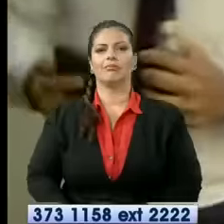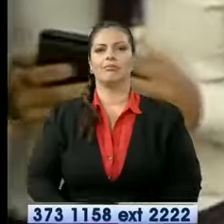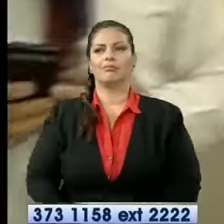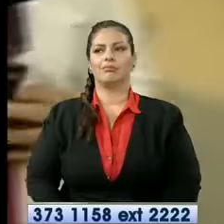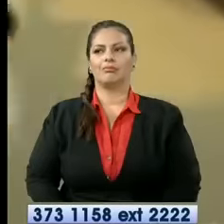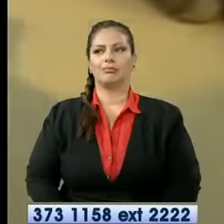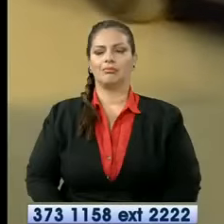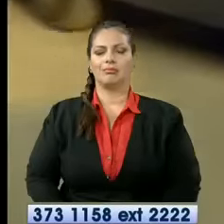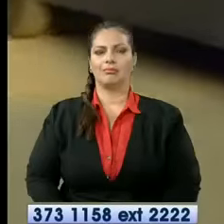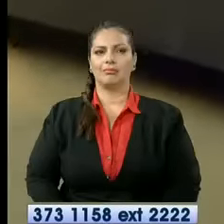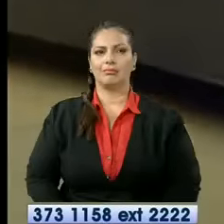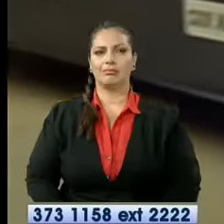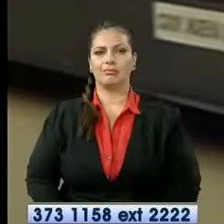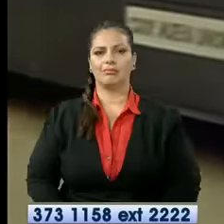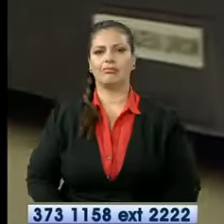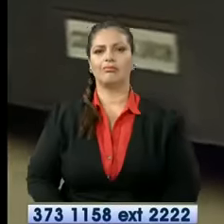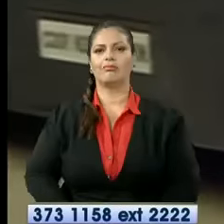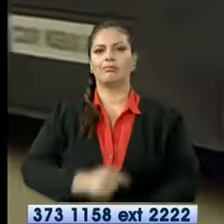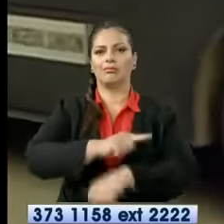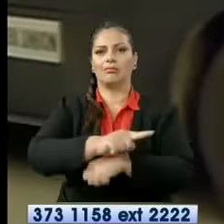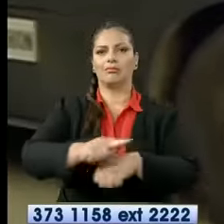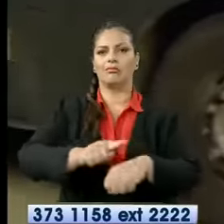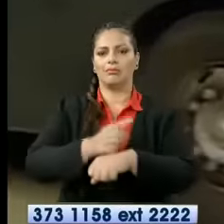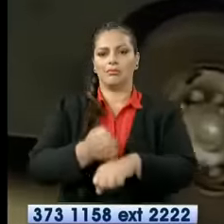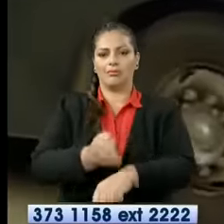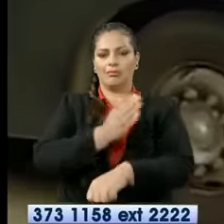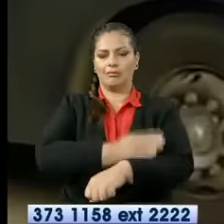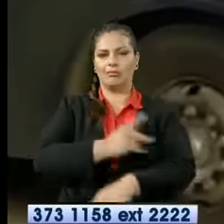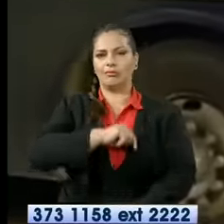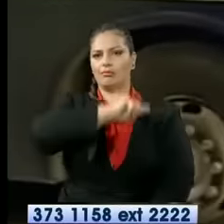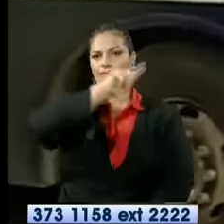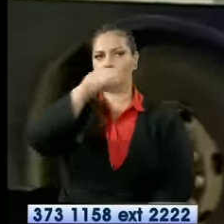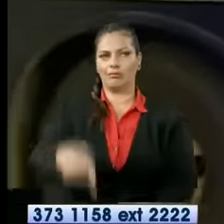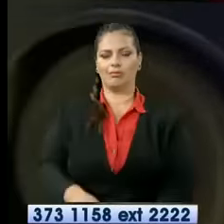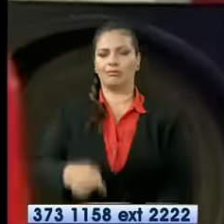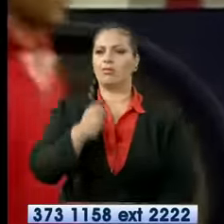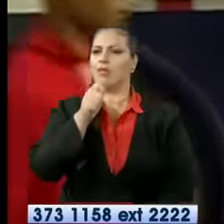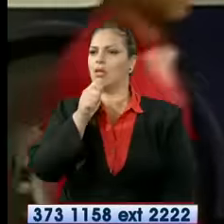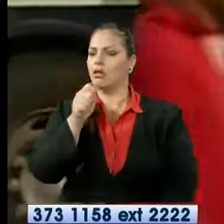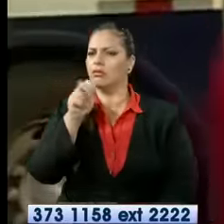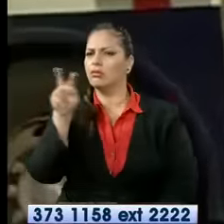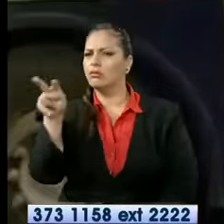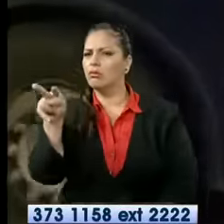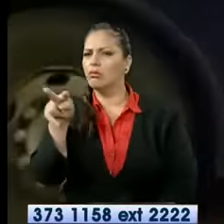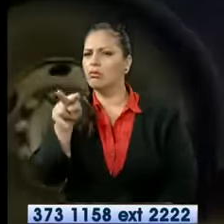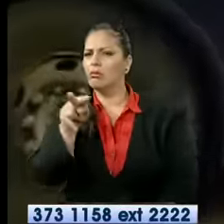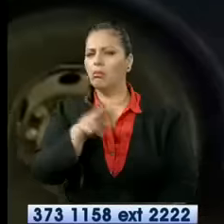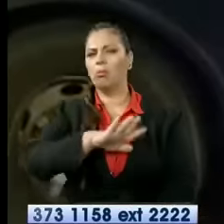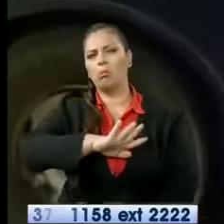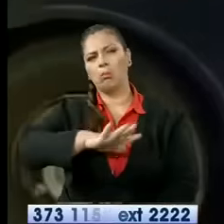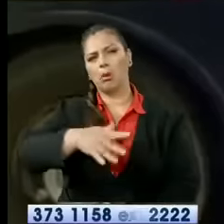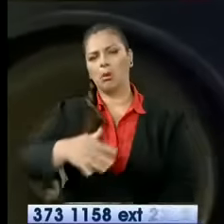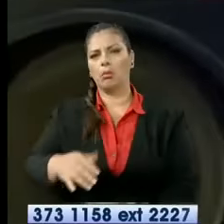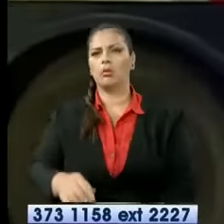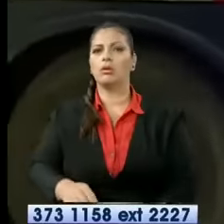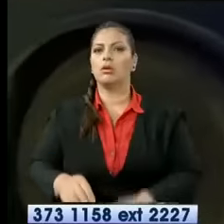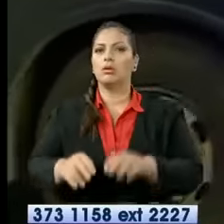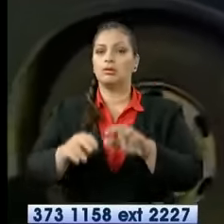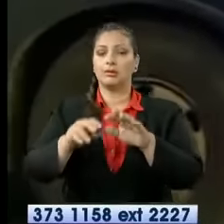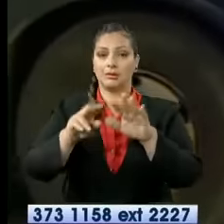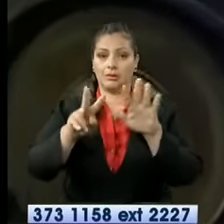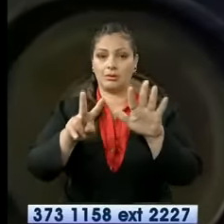hace aproximadamente una hora. Durante este lapso, he observado que al menos 7 de cada